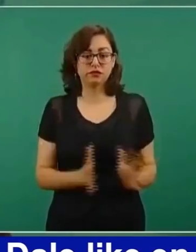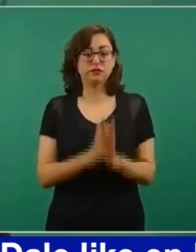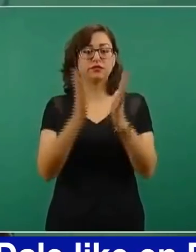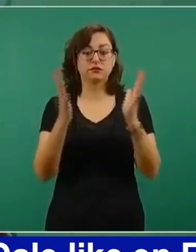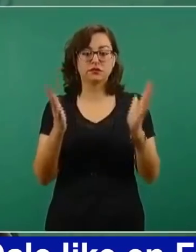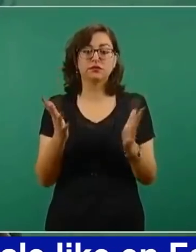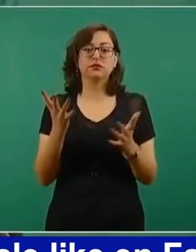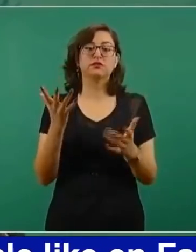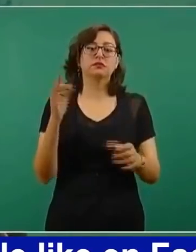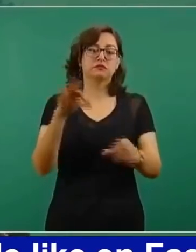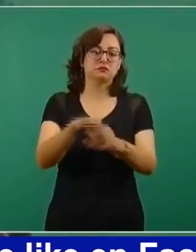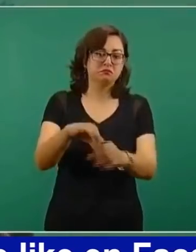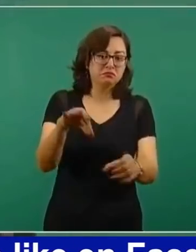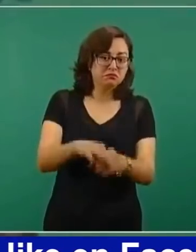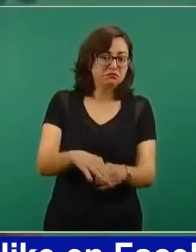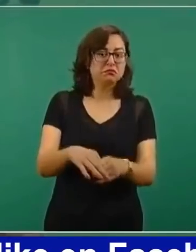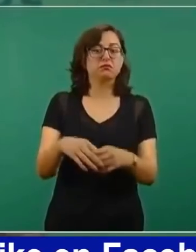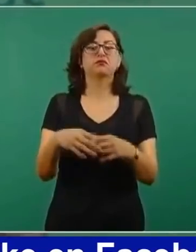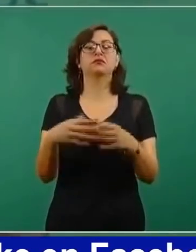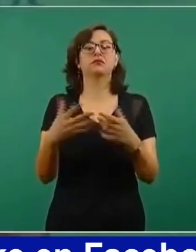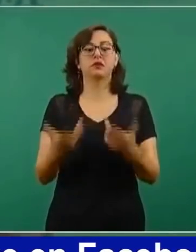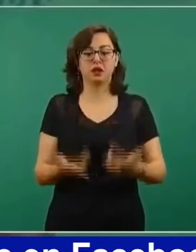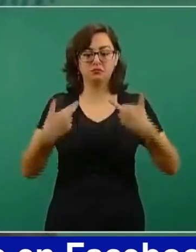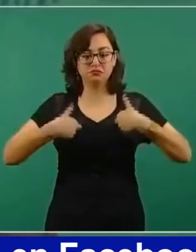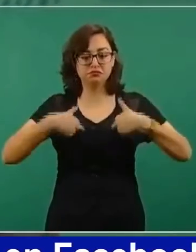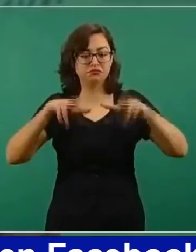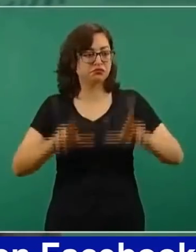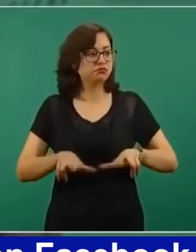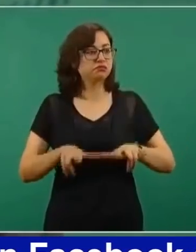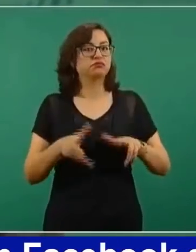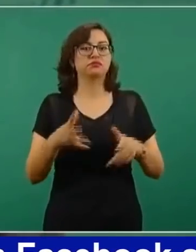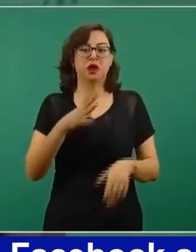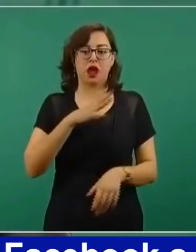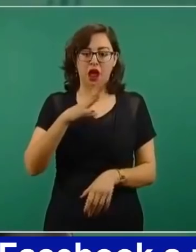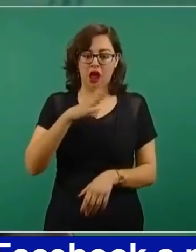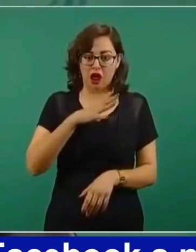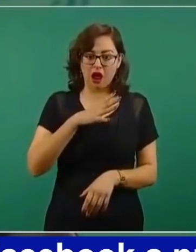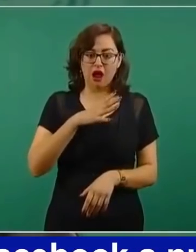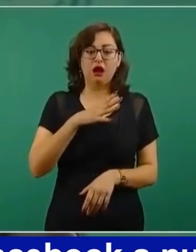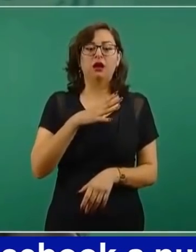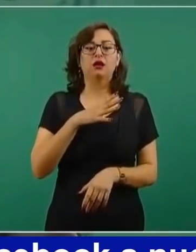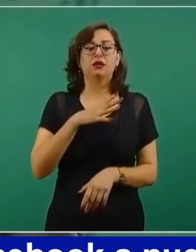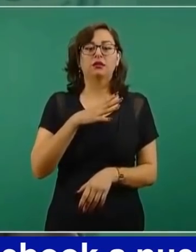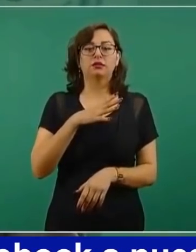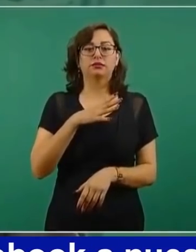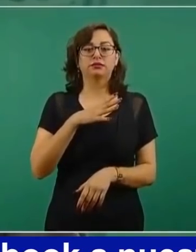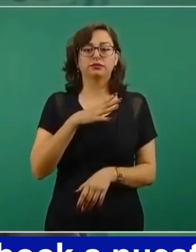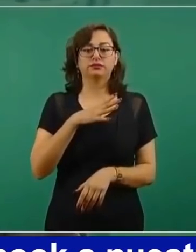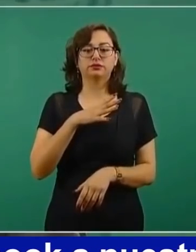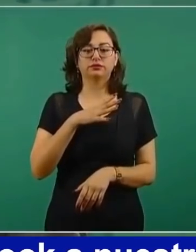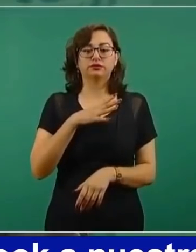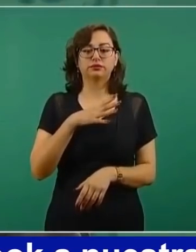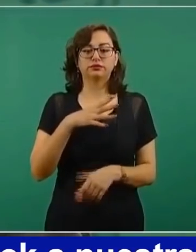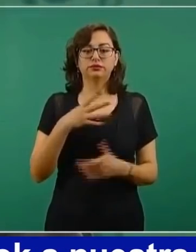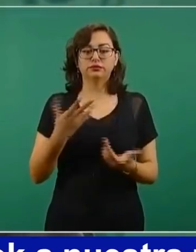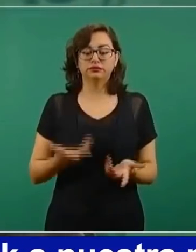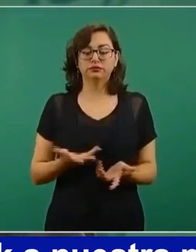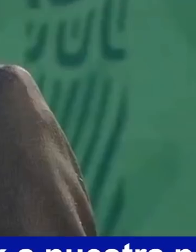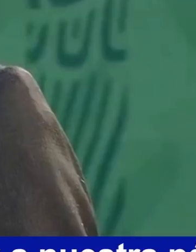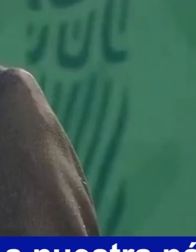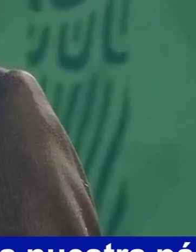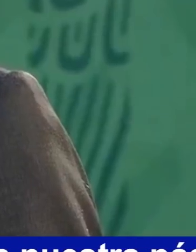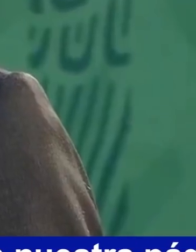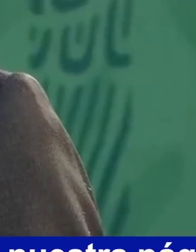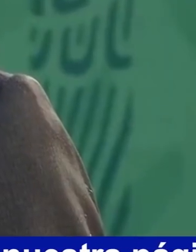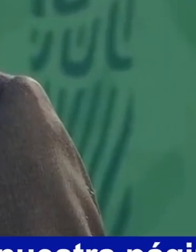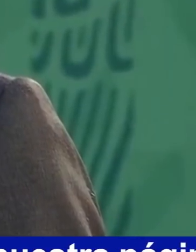participar en las elecciones, tener representantes en las cámaras, en los